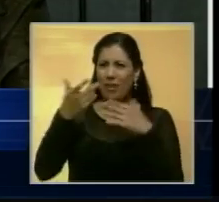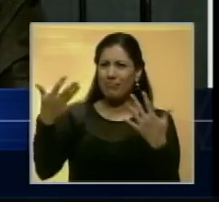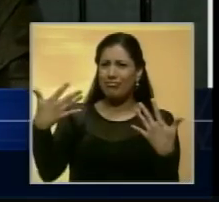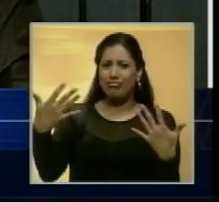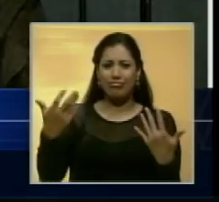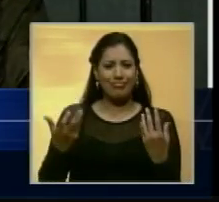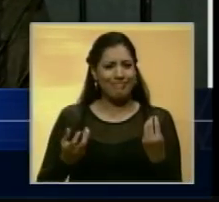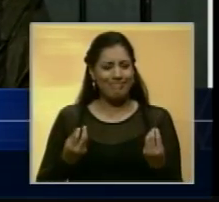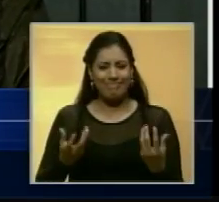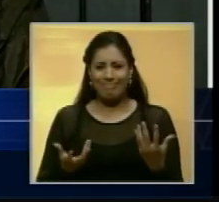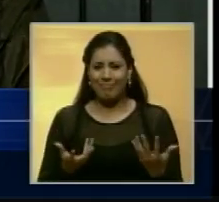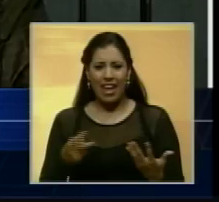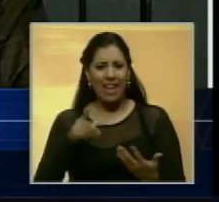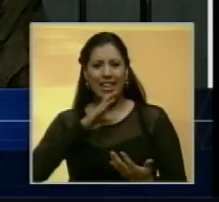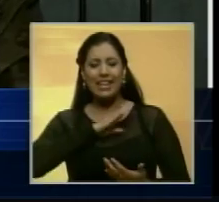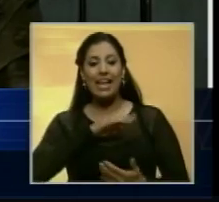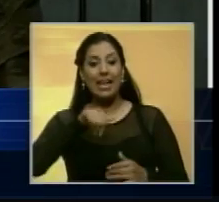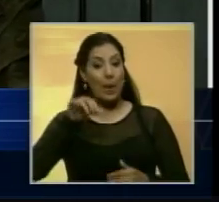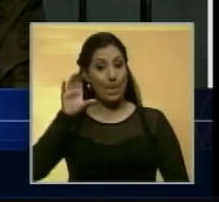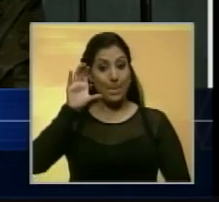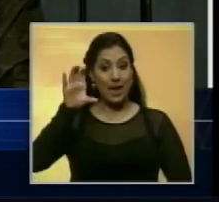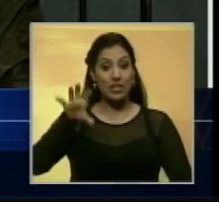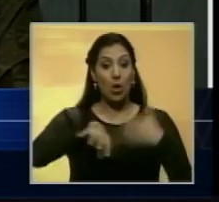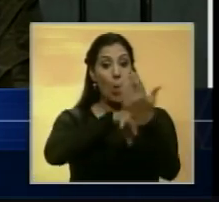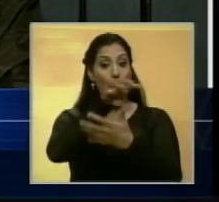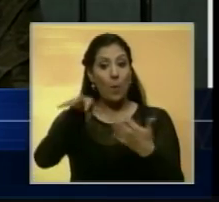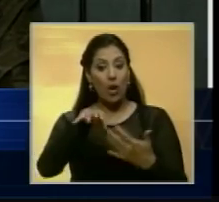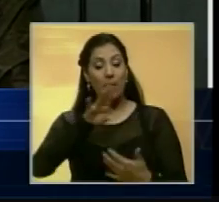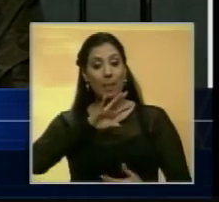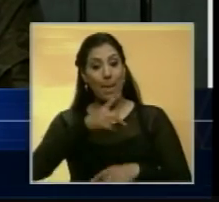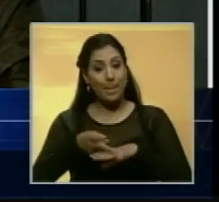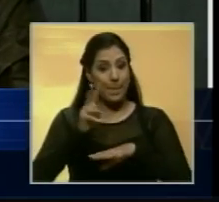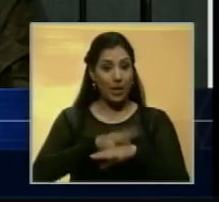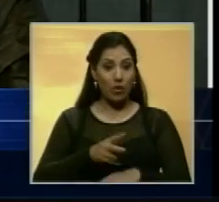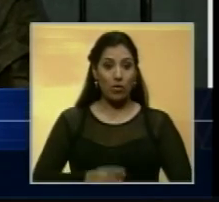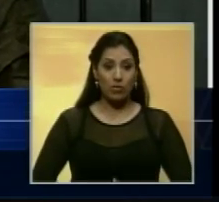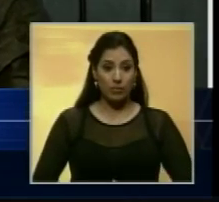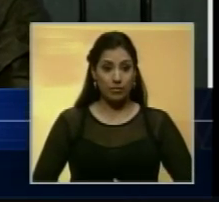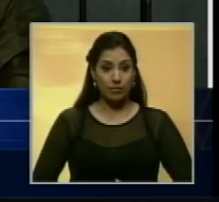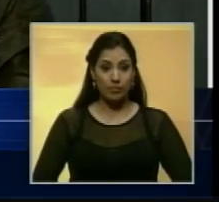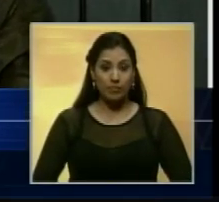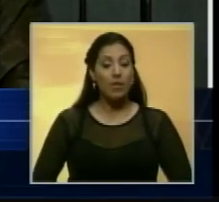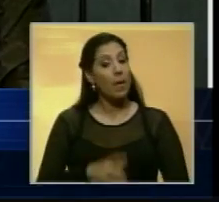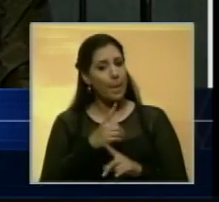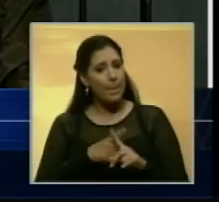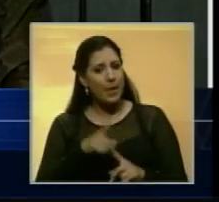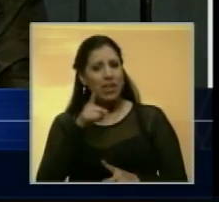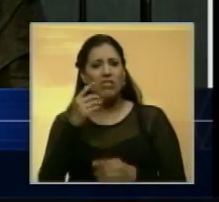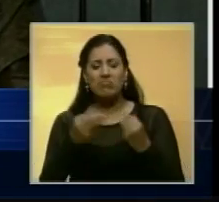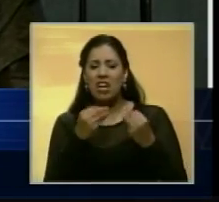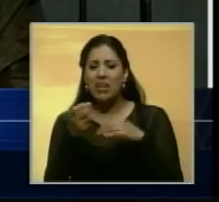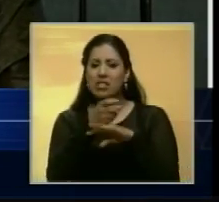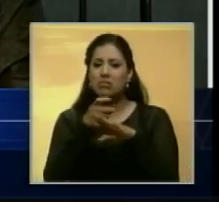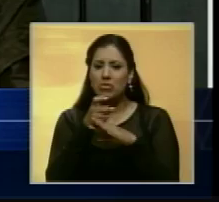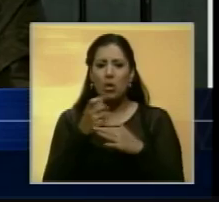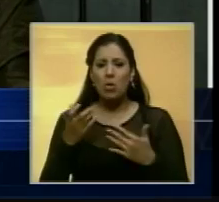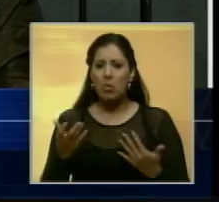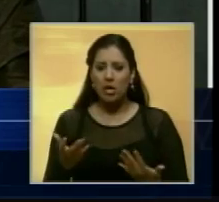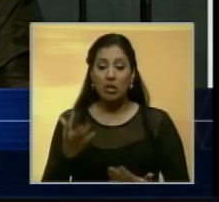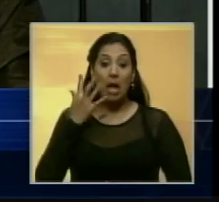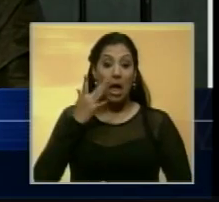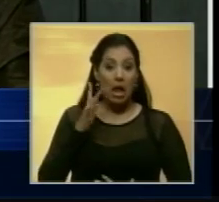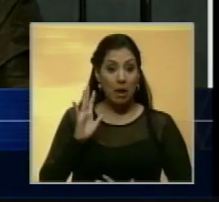que ha colocado a nuestro país en las condiciones en que estamos. Pero ¿qué va a hacer el gobierno